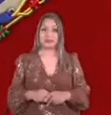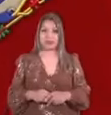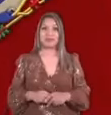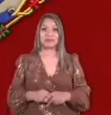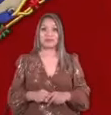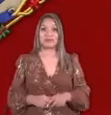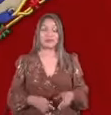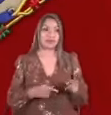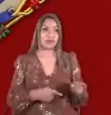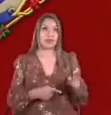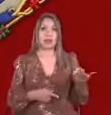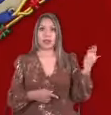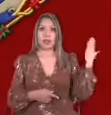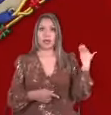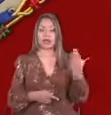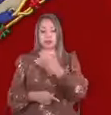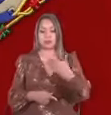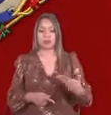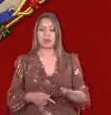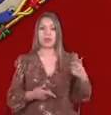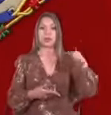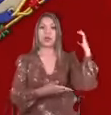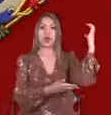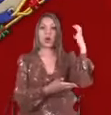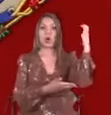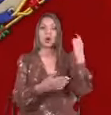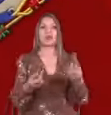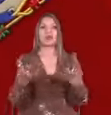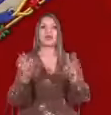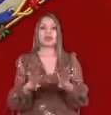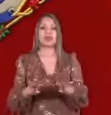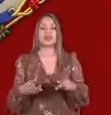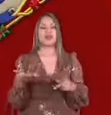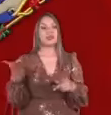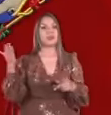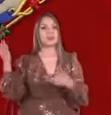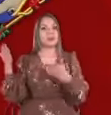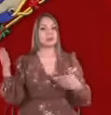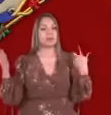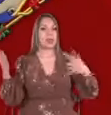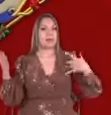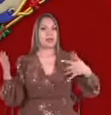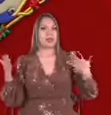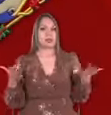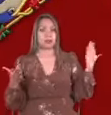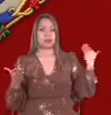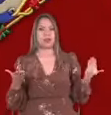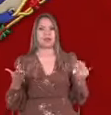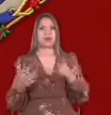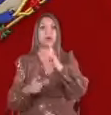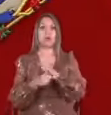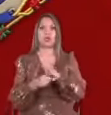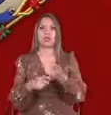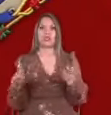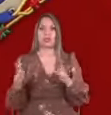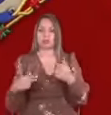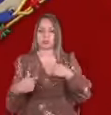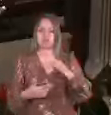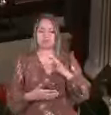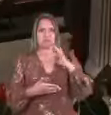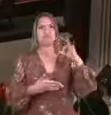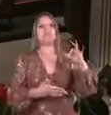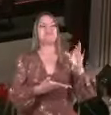antes por ese foro eran el presidente Petro de Colombia y el presidente Alberto Fernández de Argentina. Por lo tanto, así también hemos puesto los